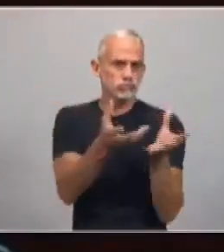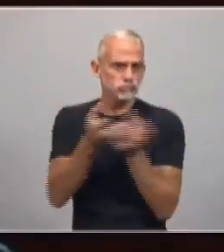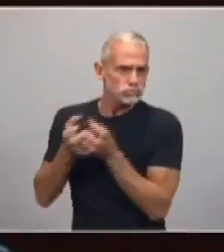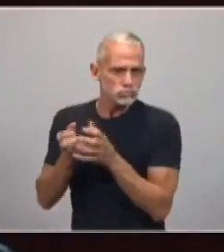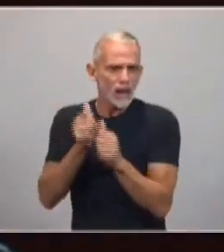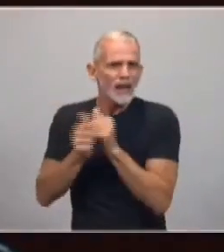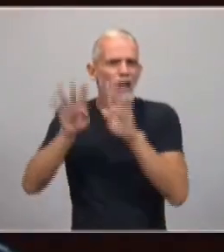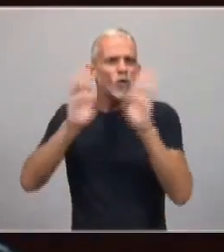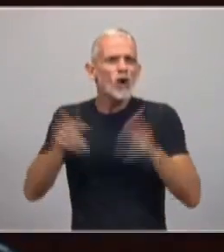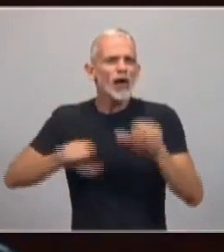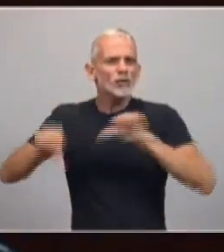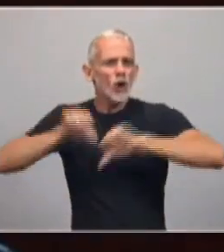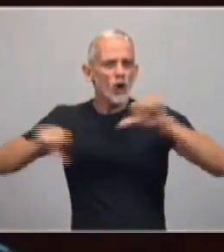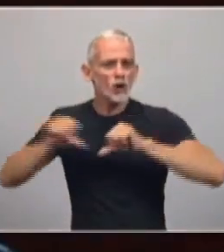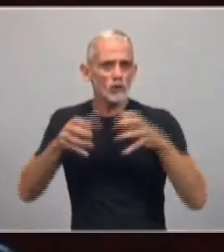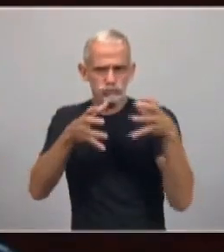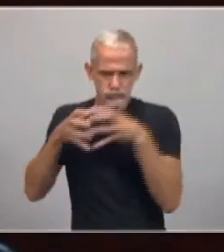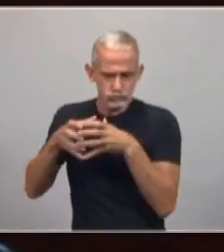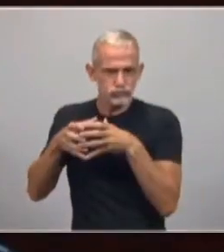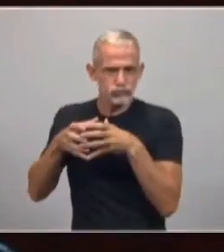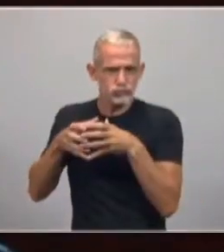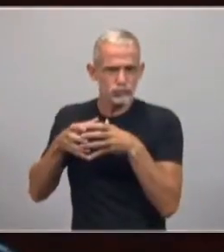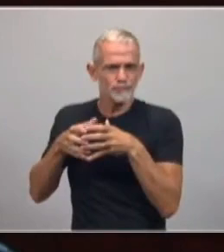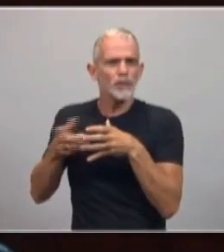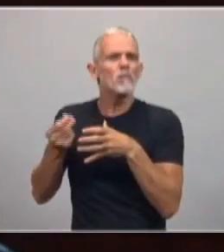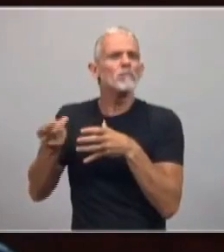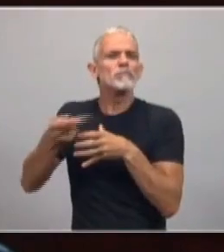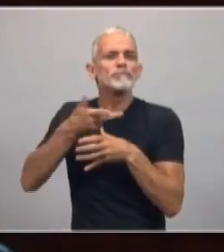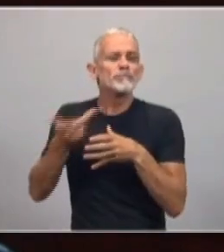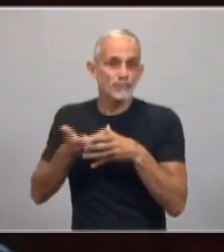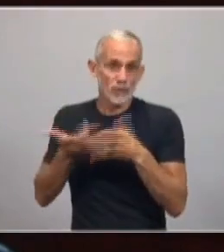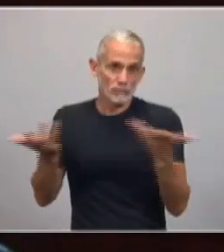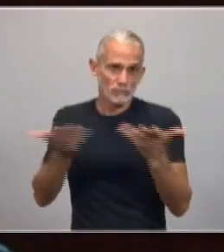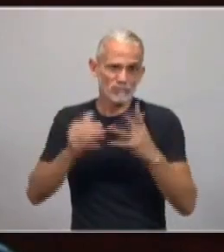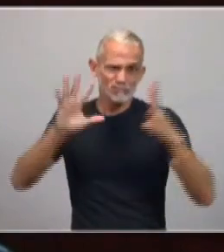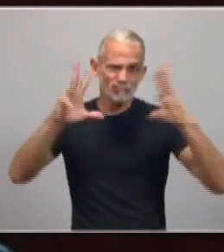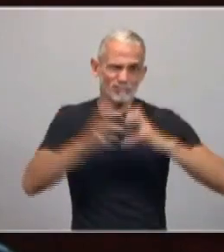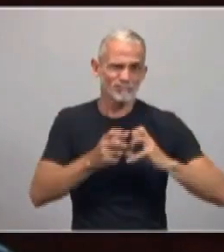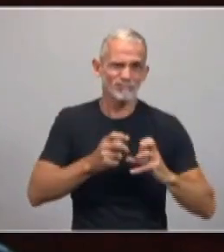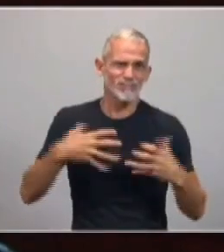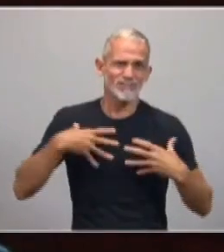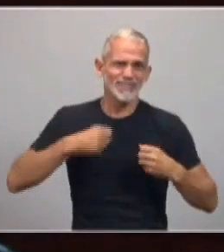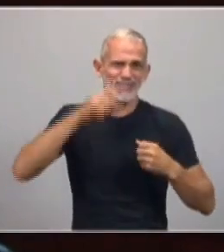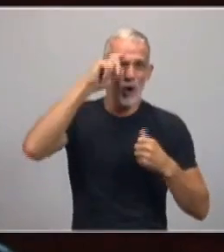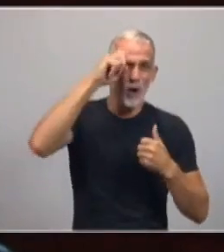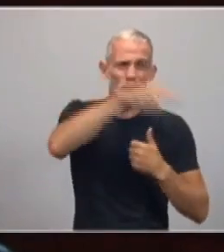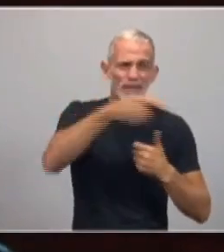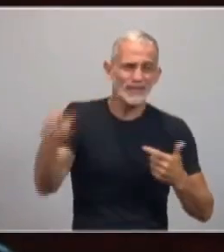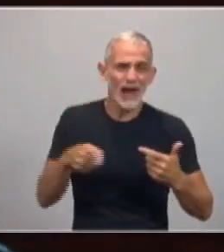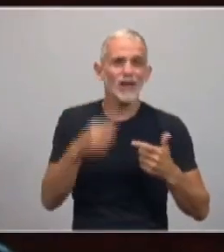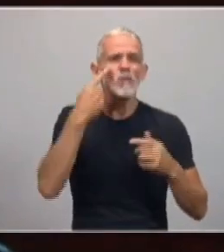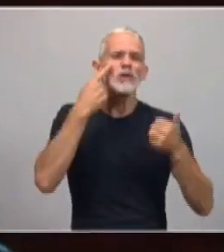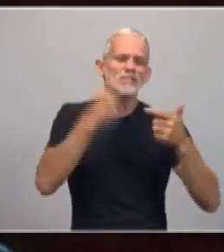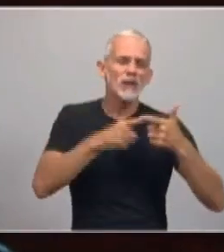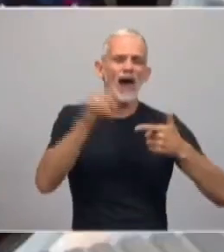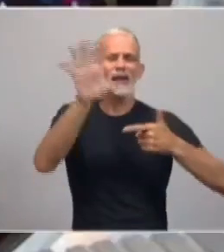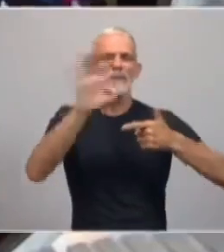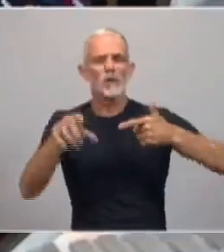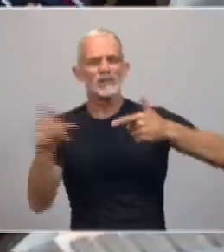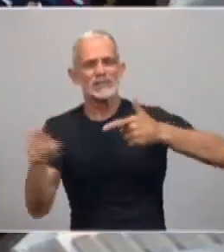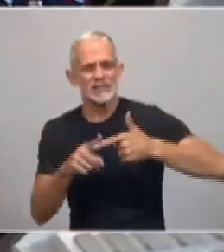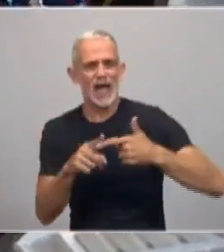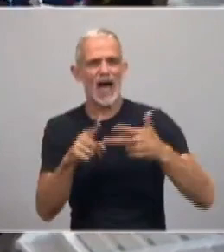concentrados, como lo son los de los medicamentos, puso en crisis todo el sistema de salud. Los hospitales municipales,